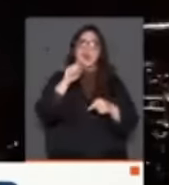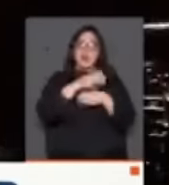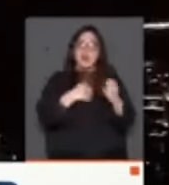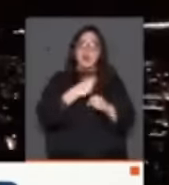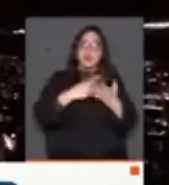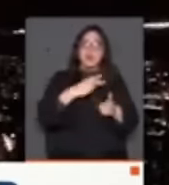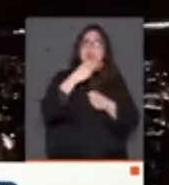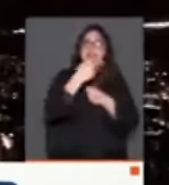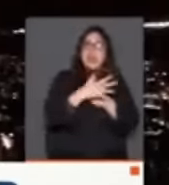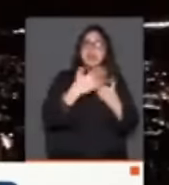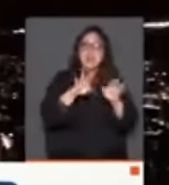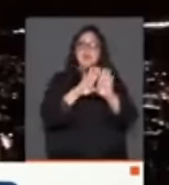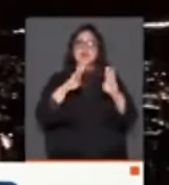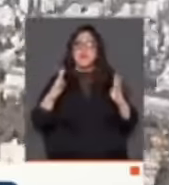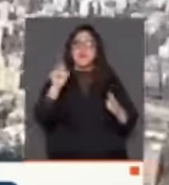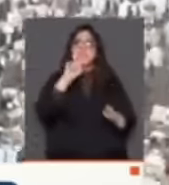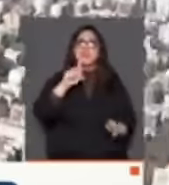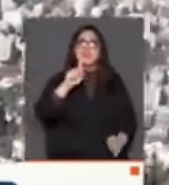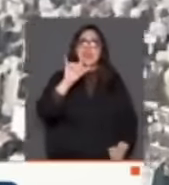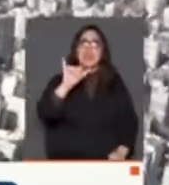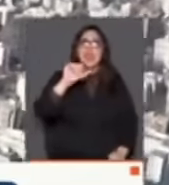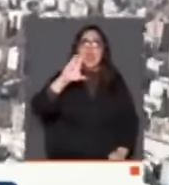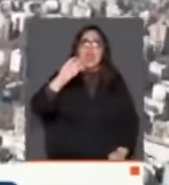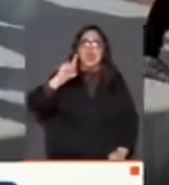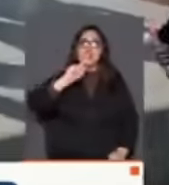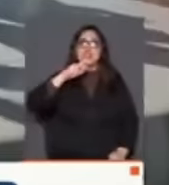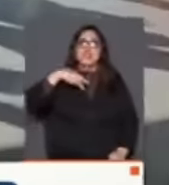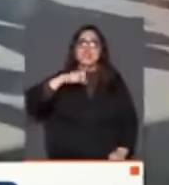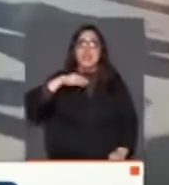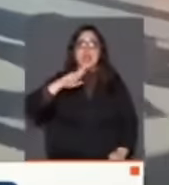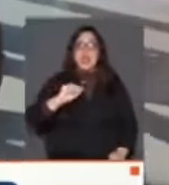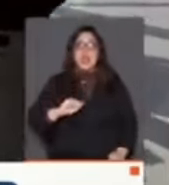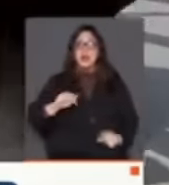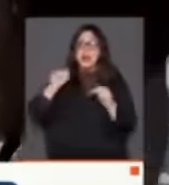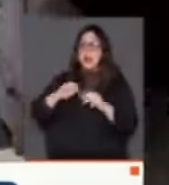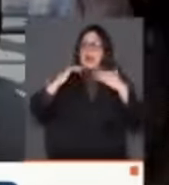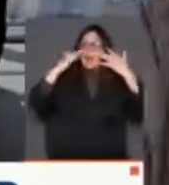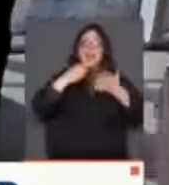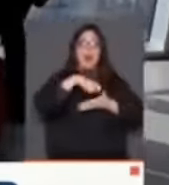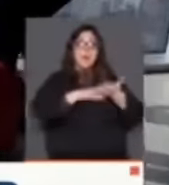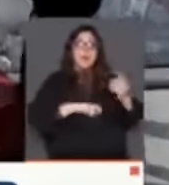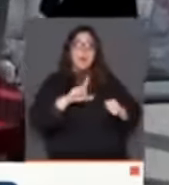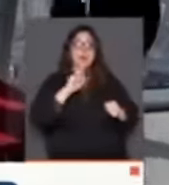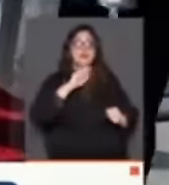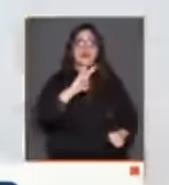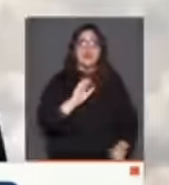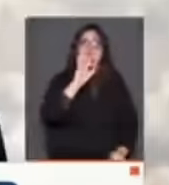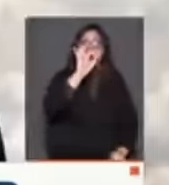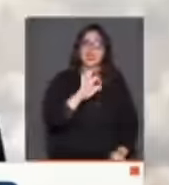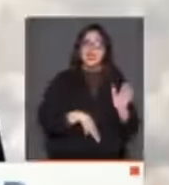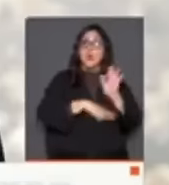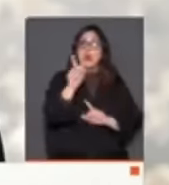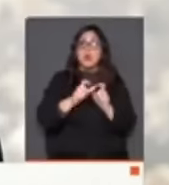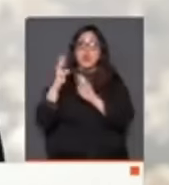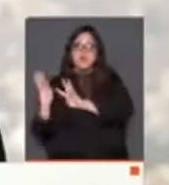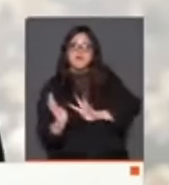Sky Costanera. Tenemos 2015. La alegría de en este mes de julio tener un 30% más de visitas